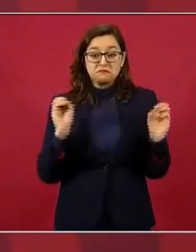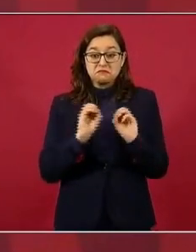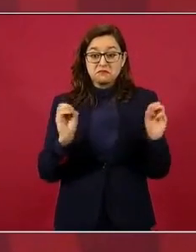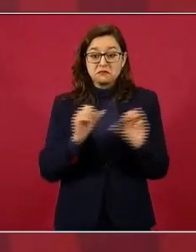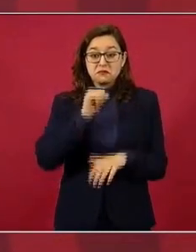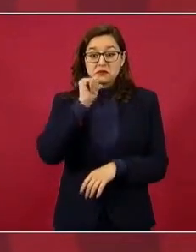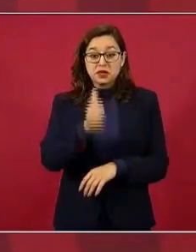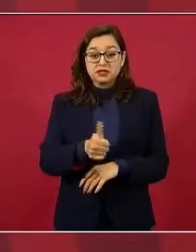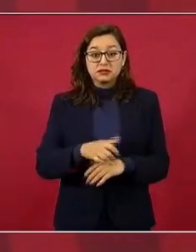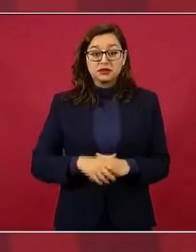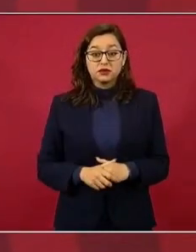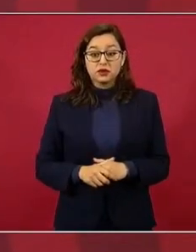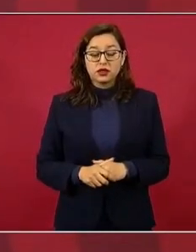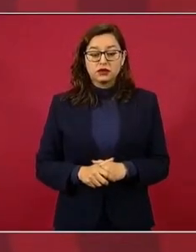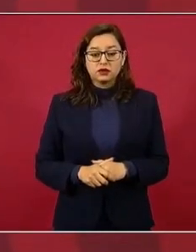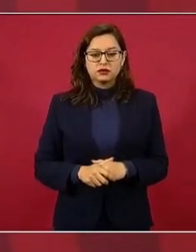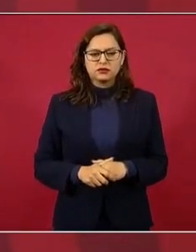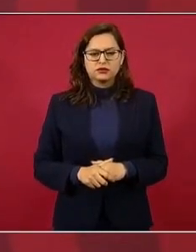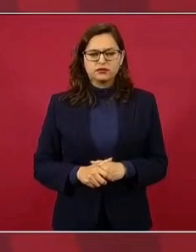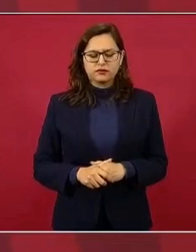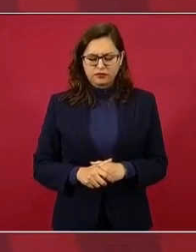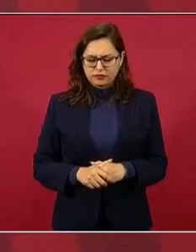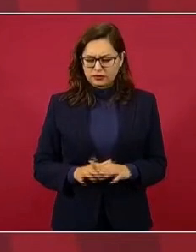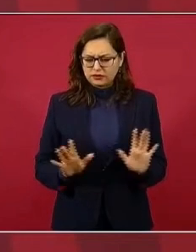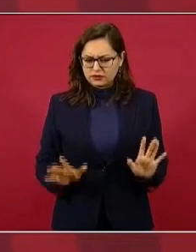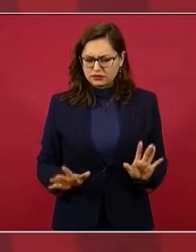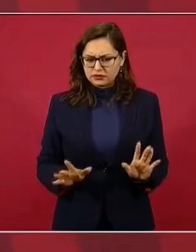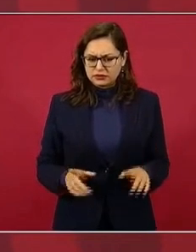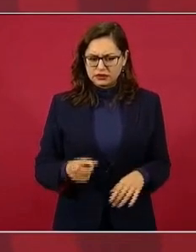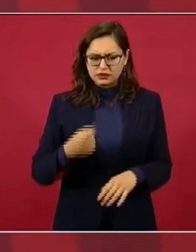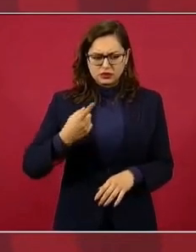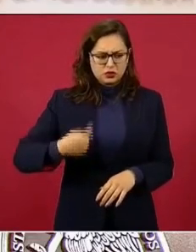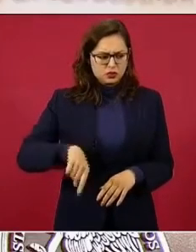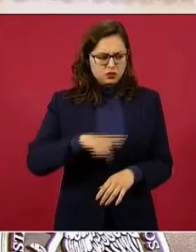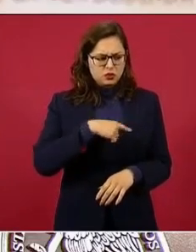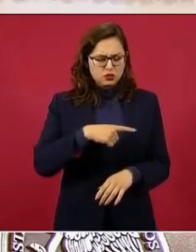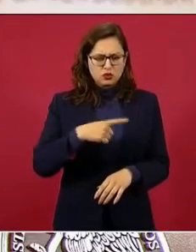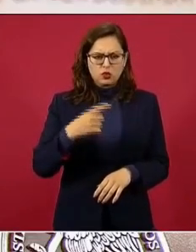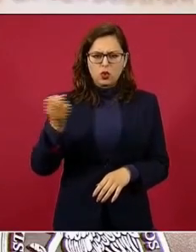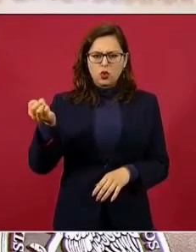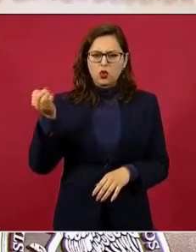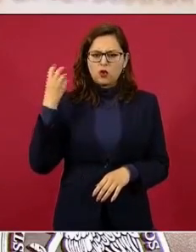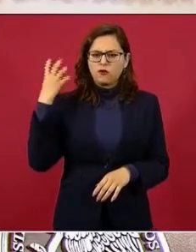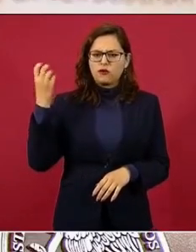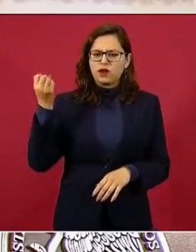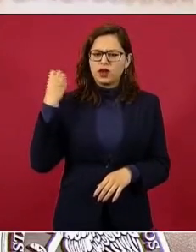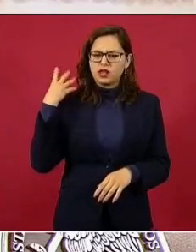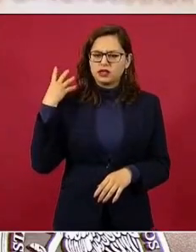Nos pidieron que bajáramos una conferencia